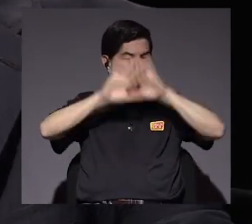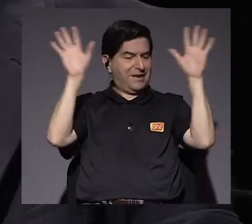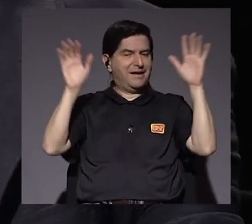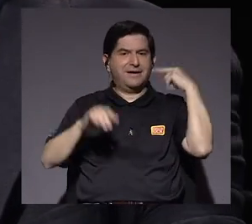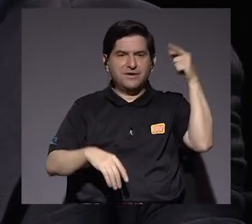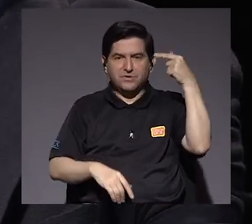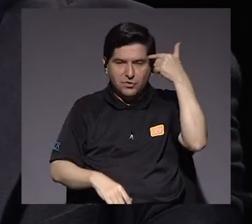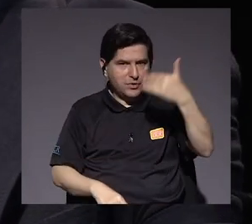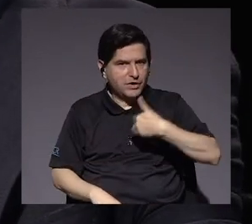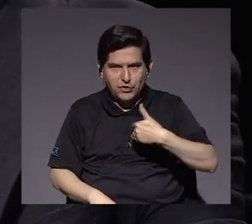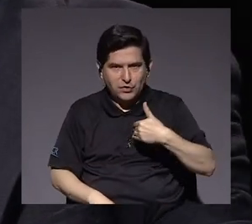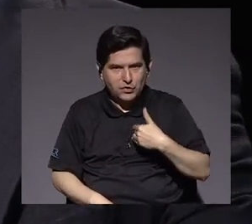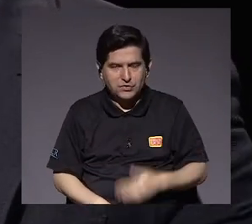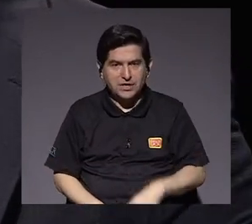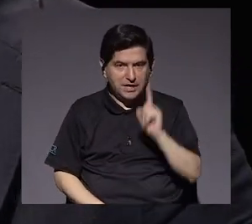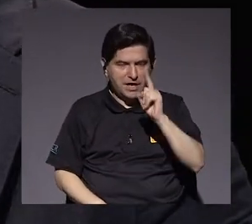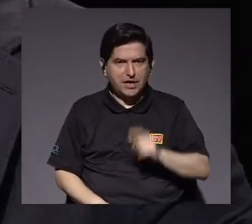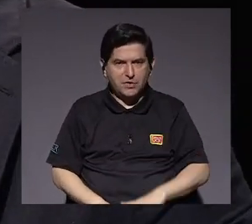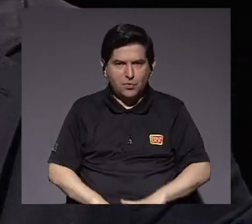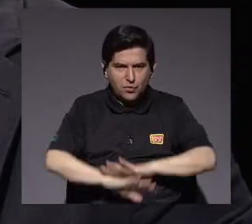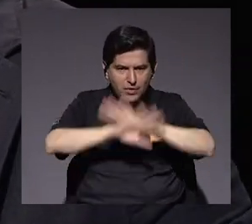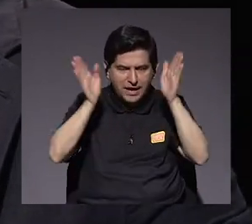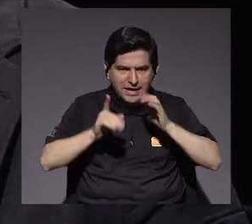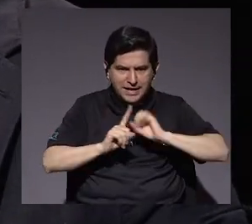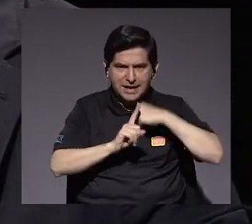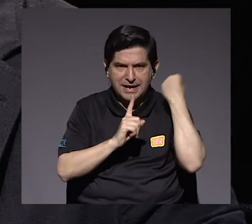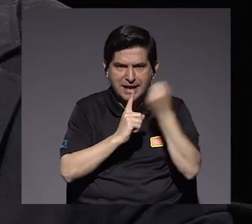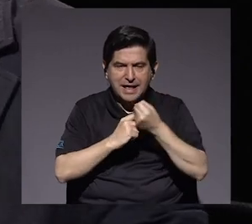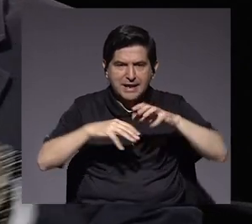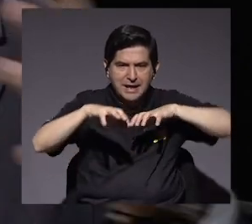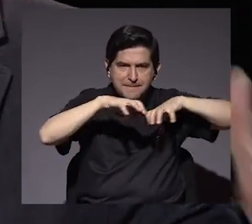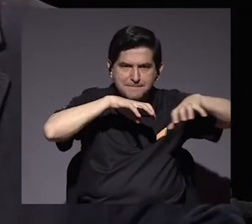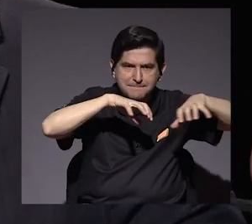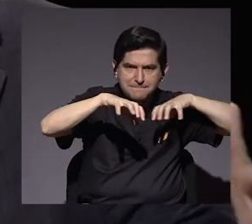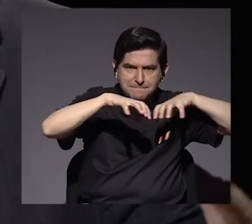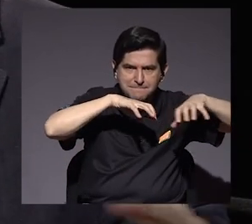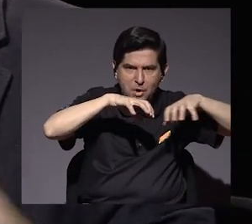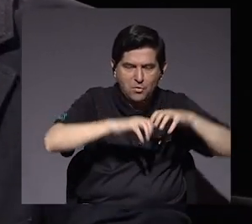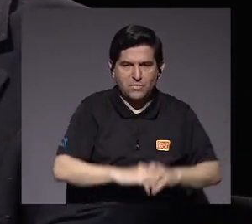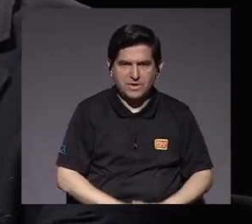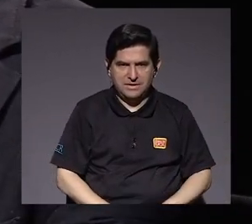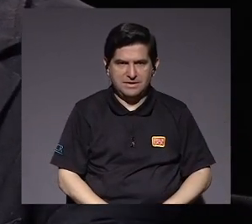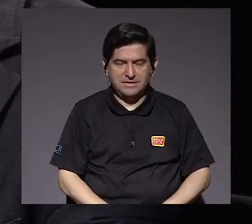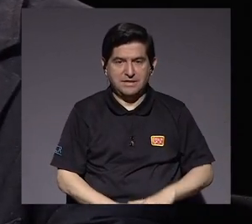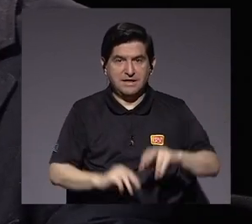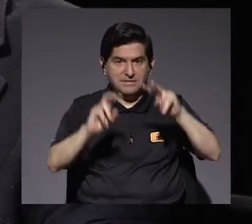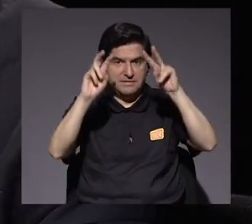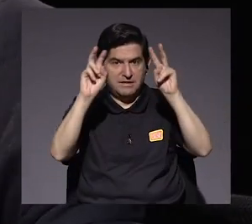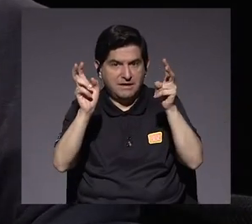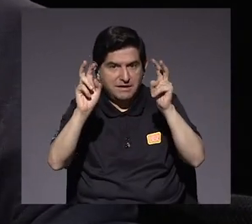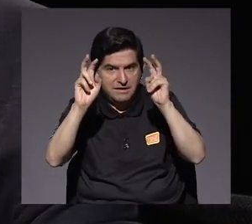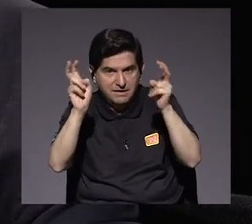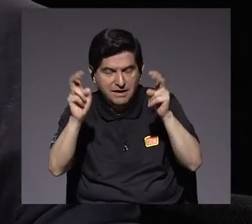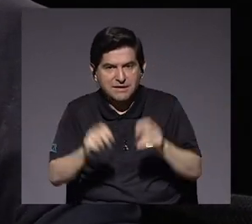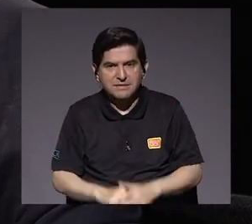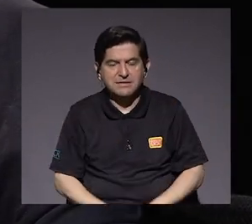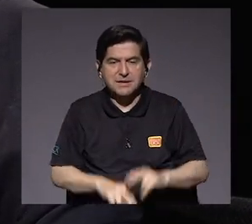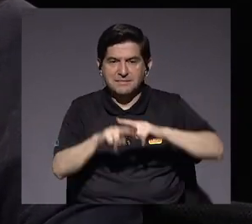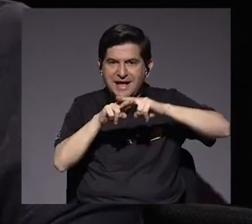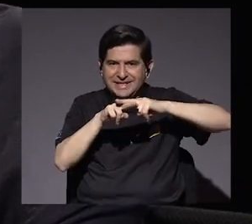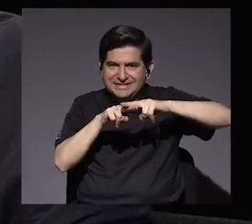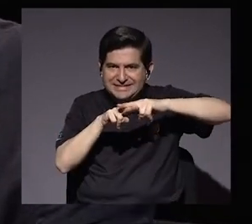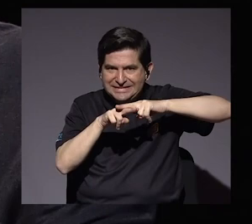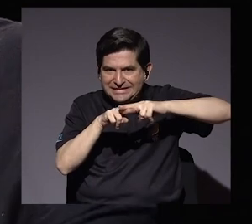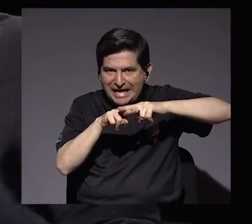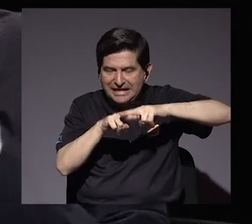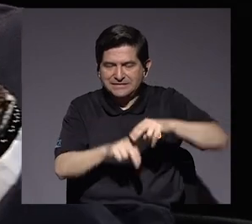Clarísimo. Si el gobierno no tenía, digamos, una hoja de ruta clara respecto al tema de movilidad, apuntó al tema de,